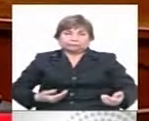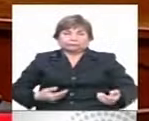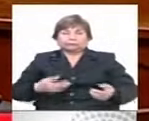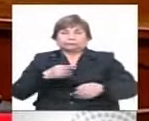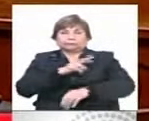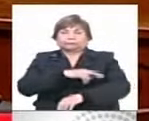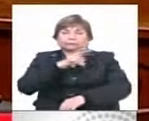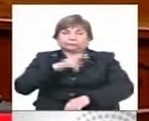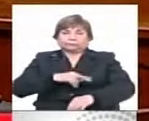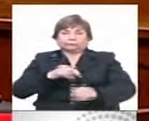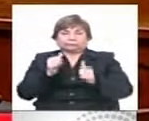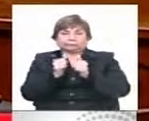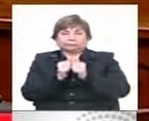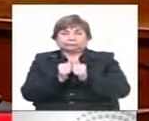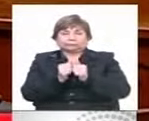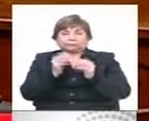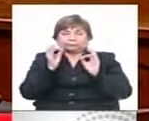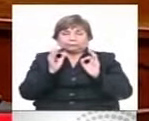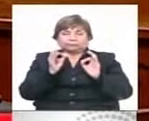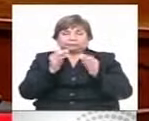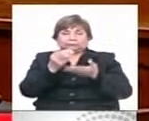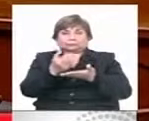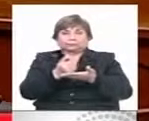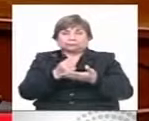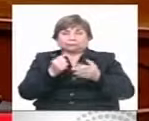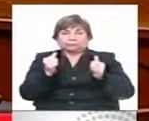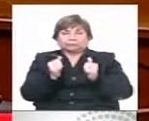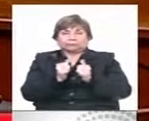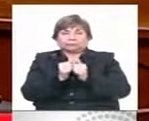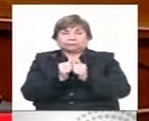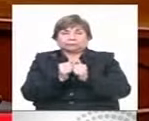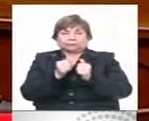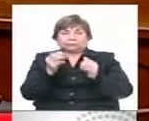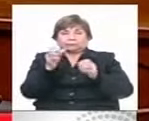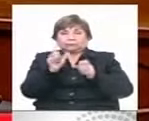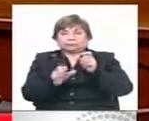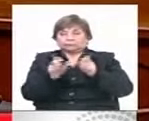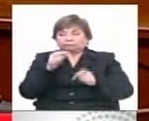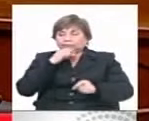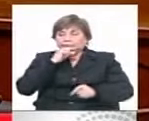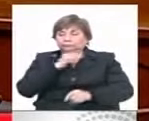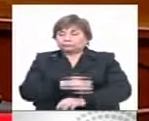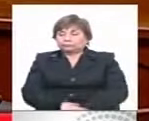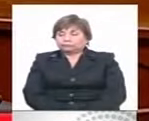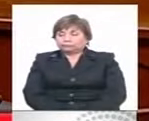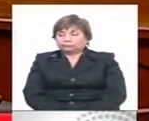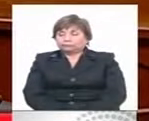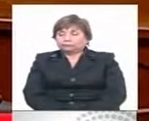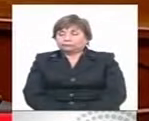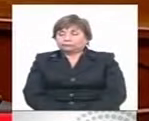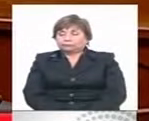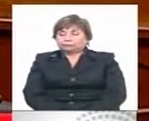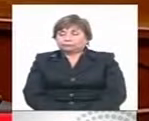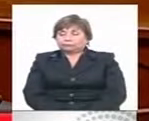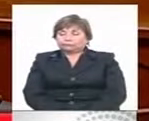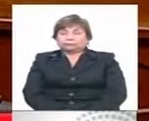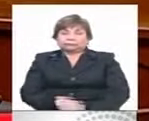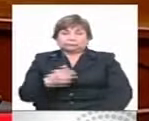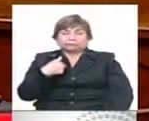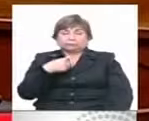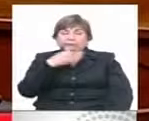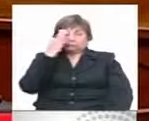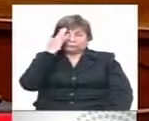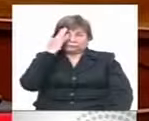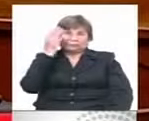y locales con los que se encuentran más cerca los ciudadanos y ciudadanas. Asimismo, somos conscientes